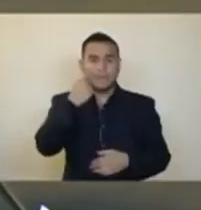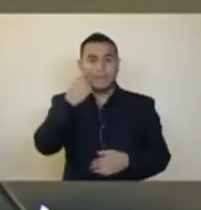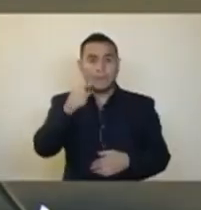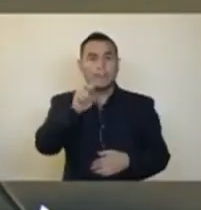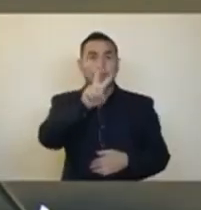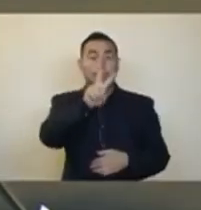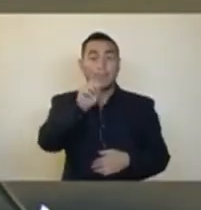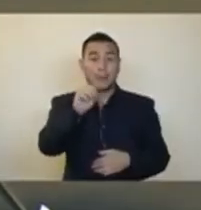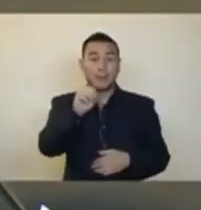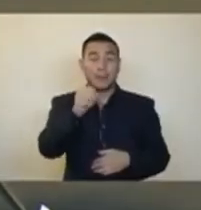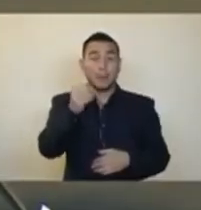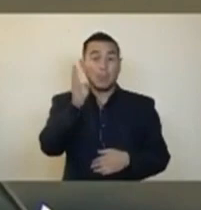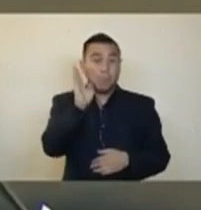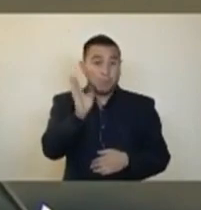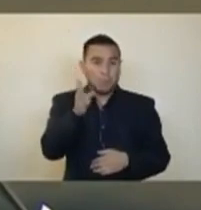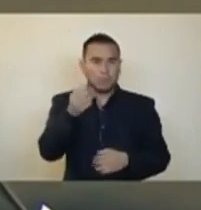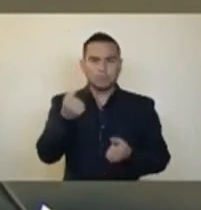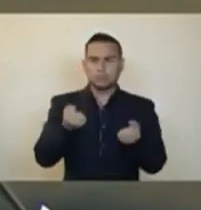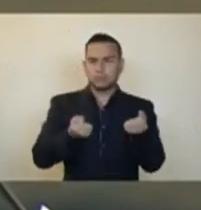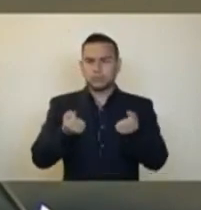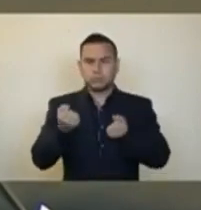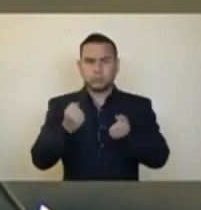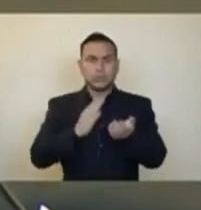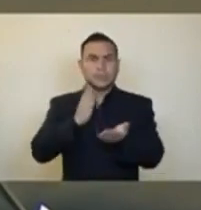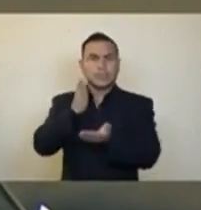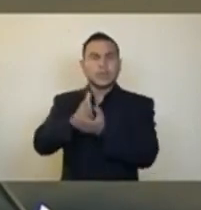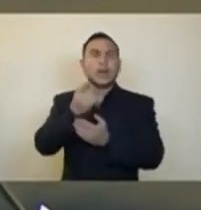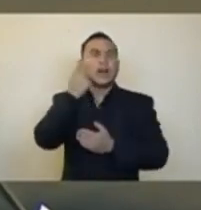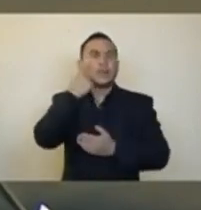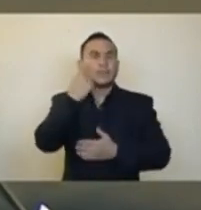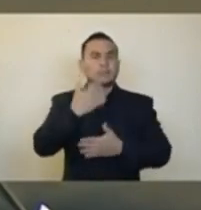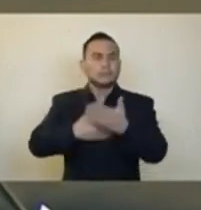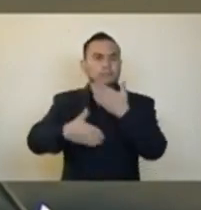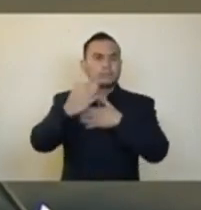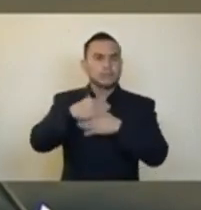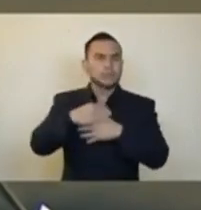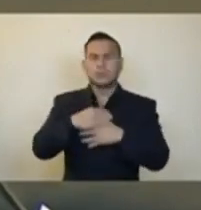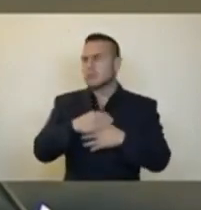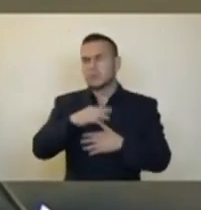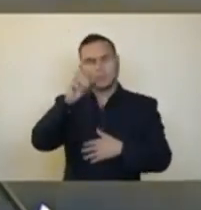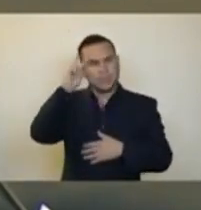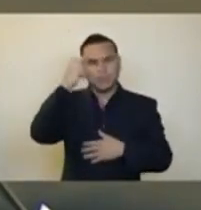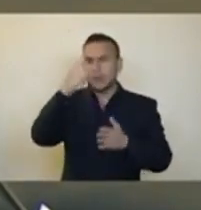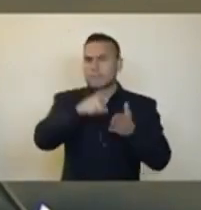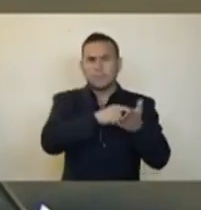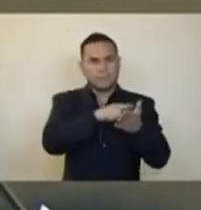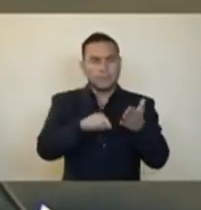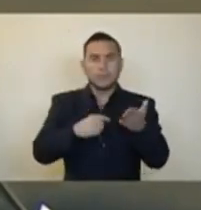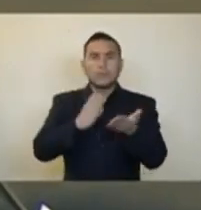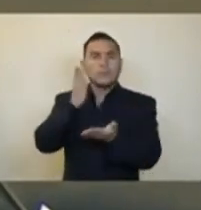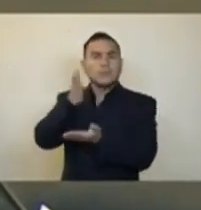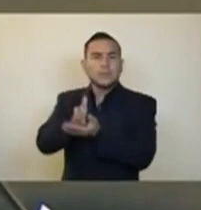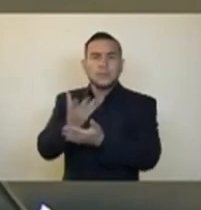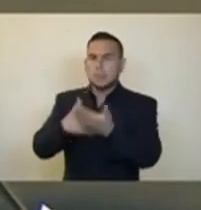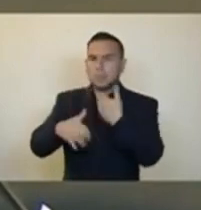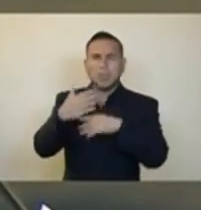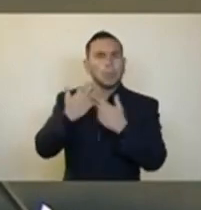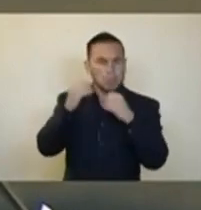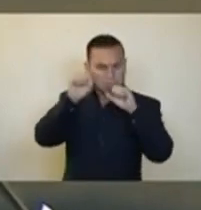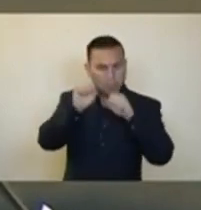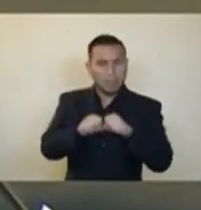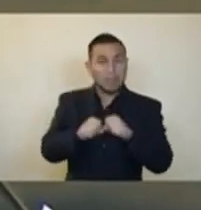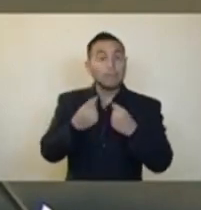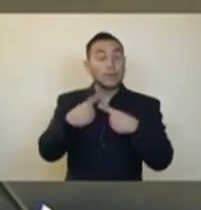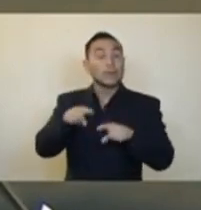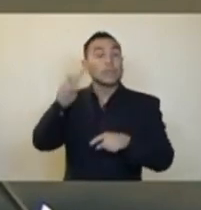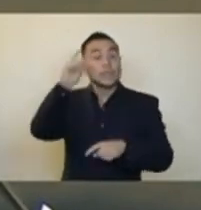hacia la playa y no está prohibido ir a la playa pero es decir no estamos tomando en serio esta enfermedad porque no todos